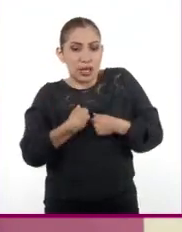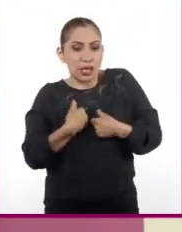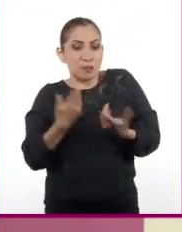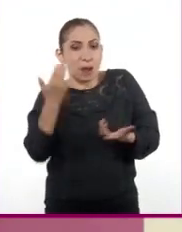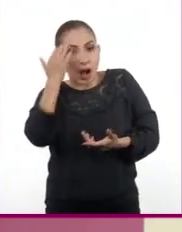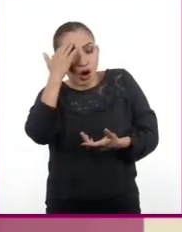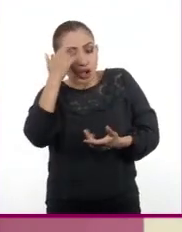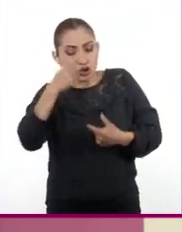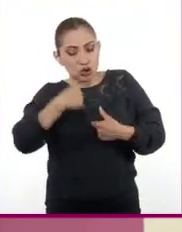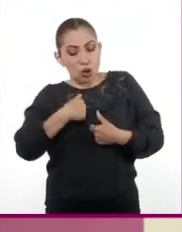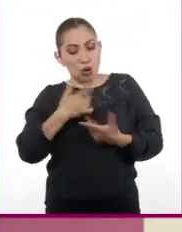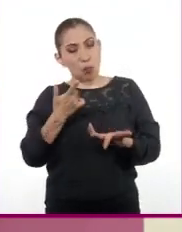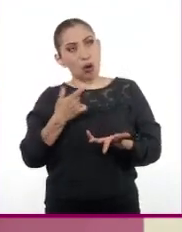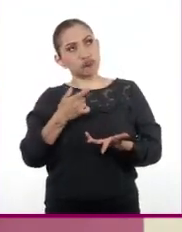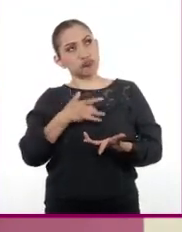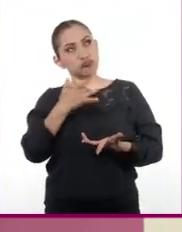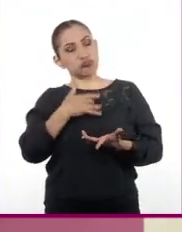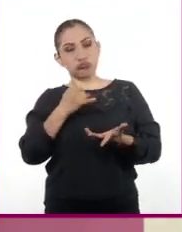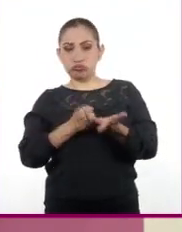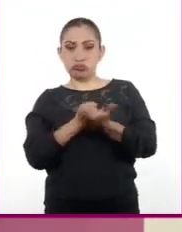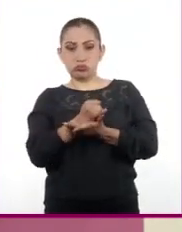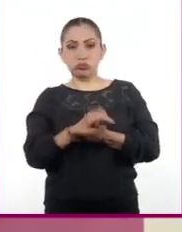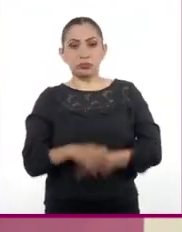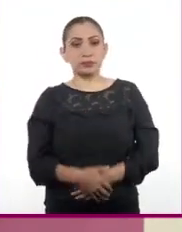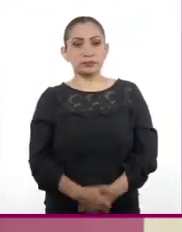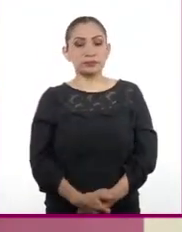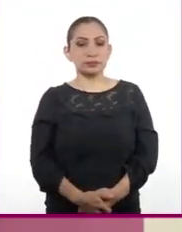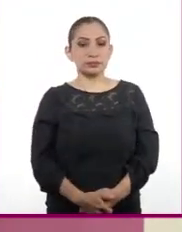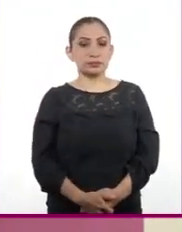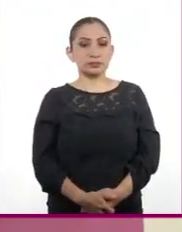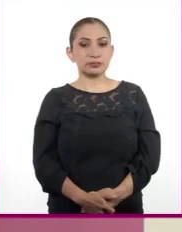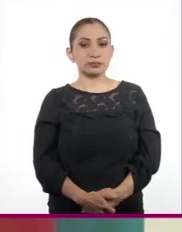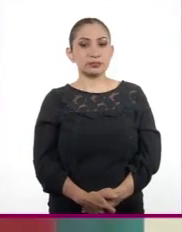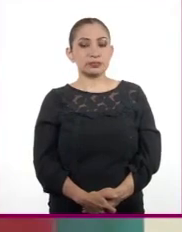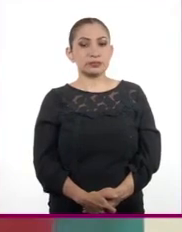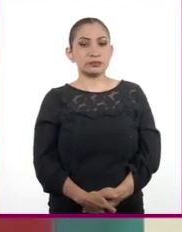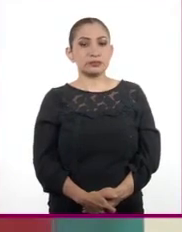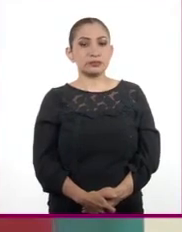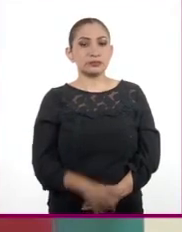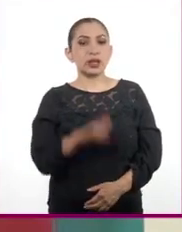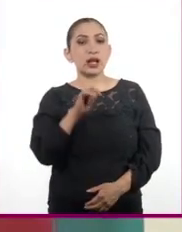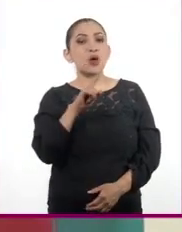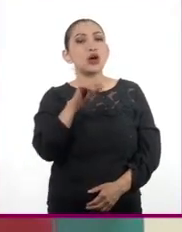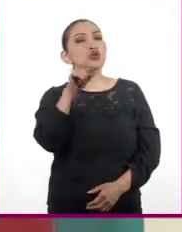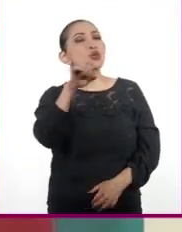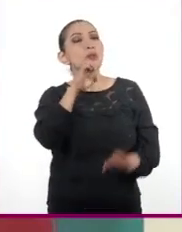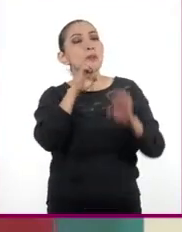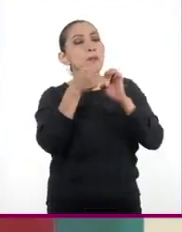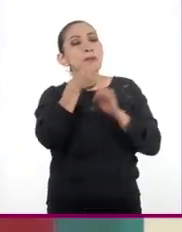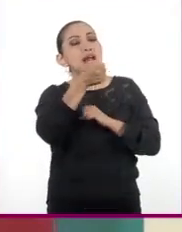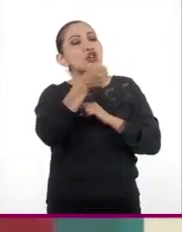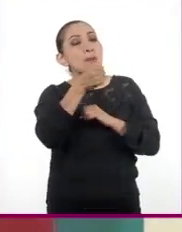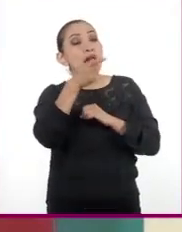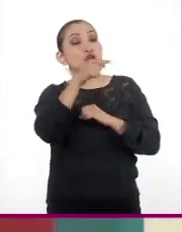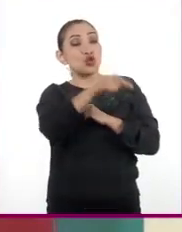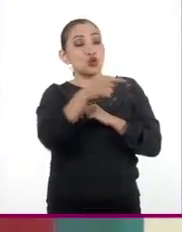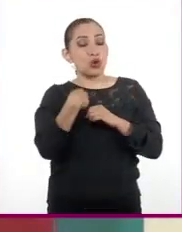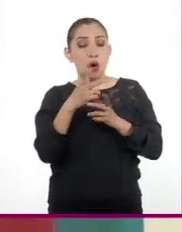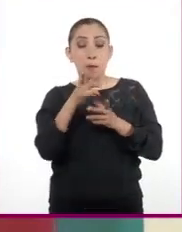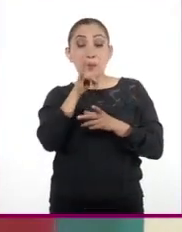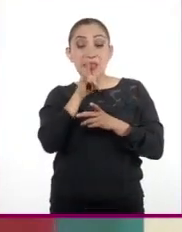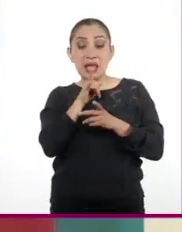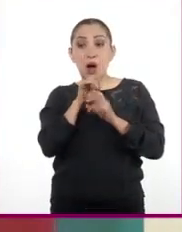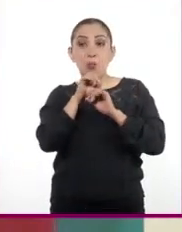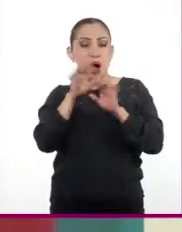para actuar como parte de esta ciudadanía. Gracias. Laura, ¿qué haces como periodista para no difundir información